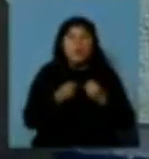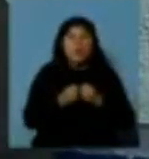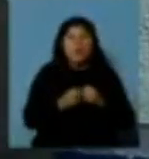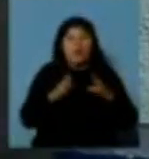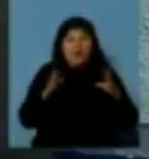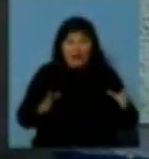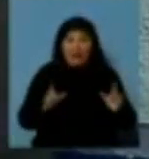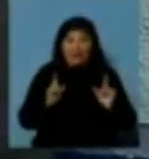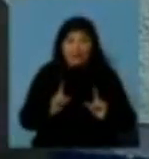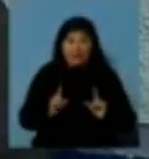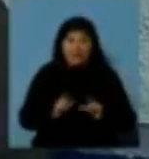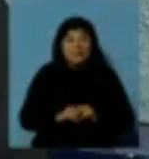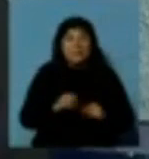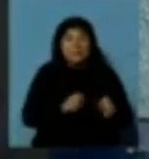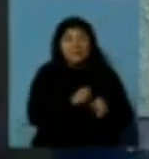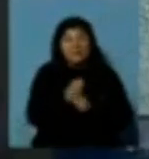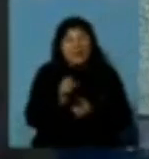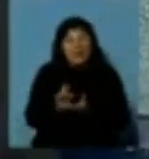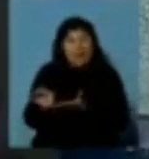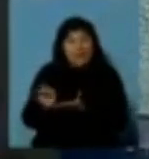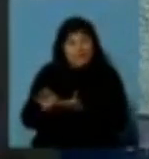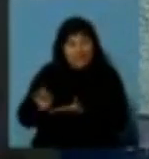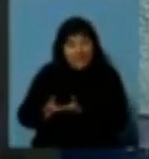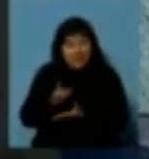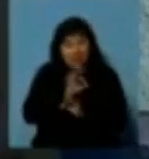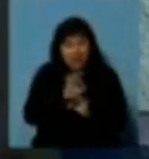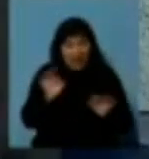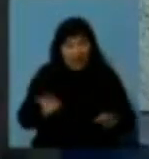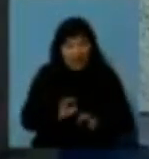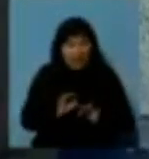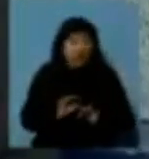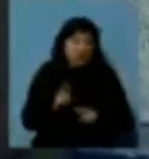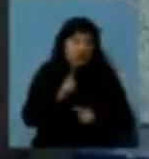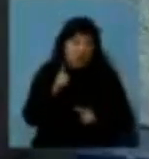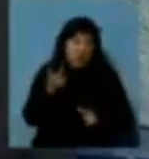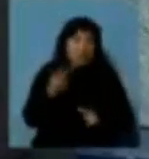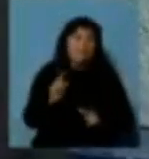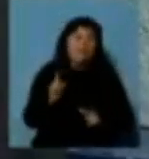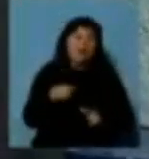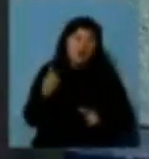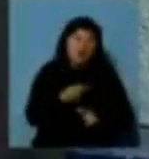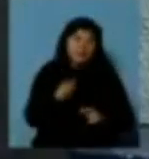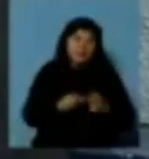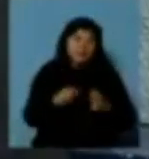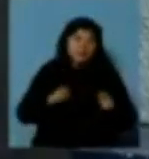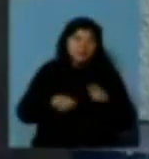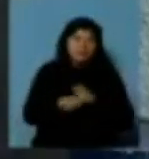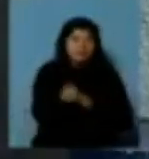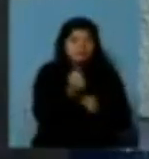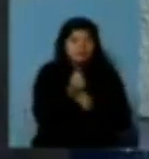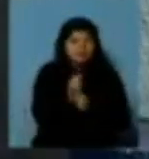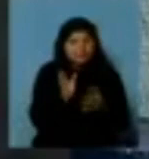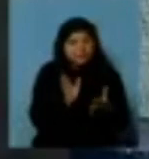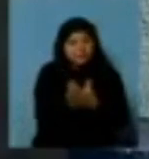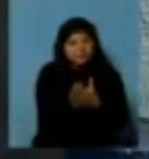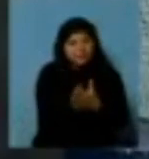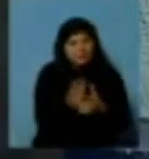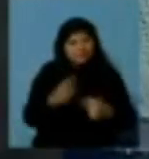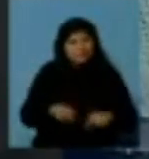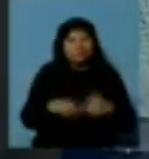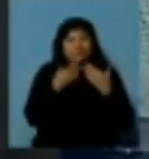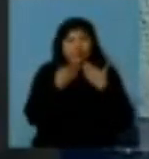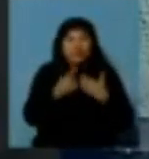despido? No, hasta este momento no. Gracias a la gestión que venimos realizando y trabajando con ellos, gracias a